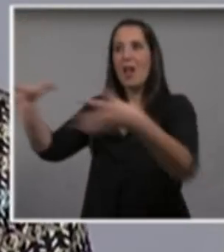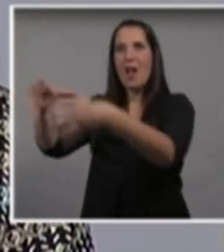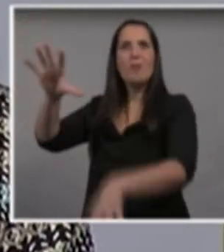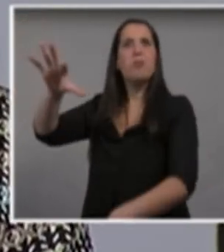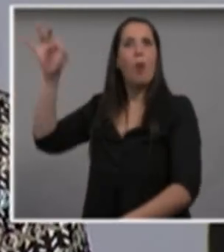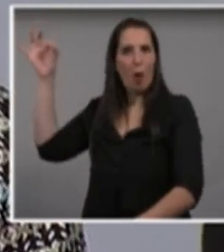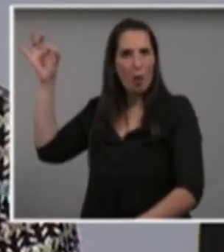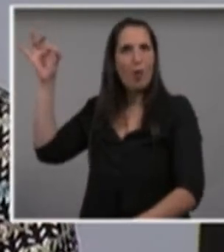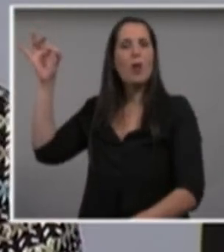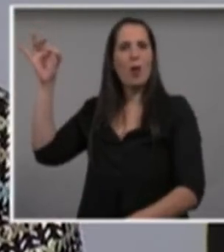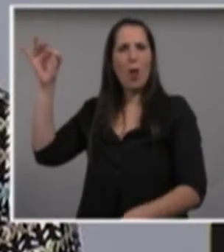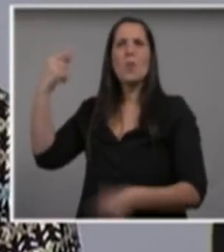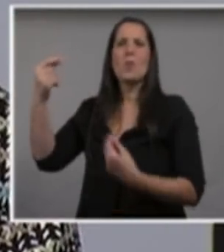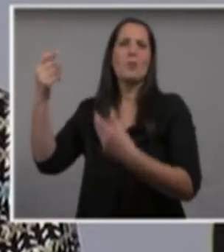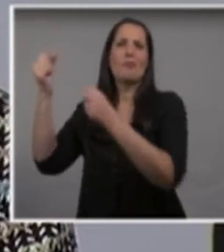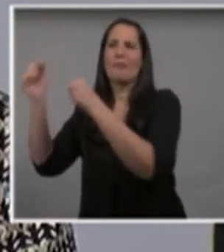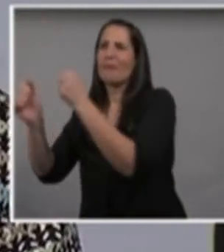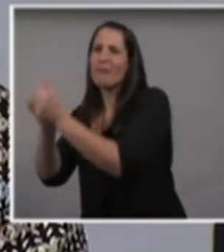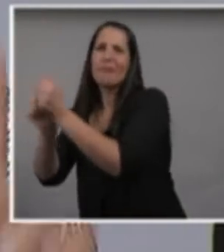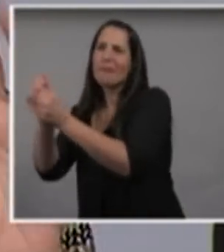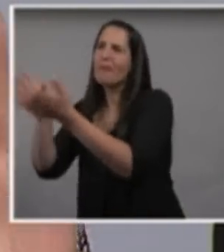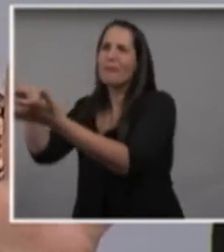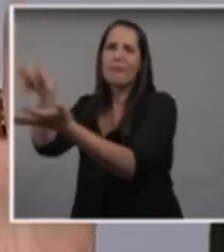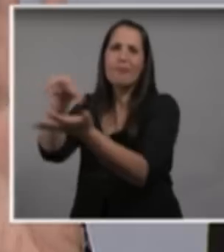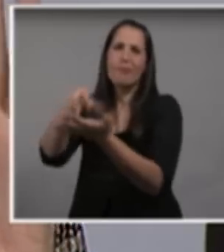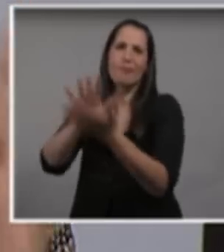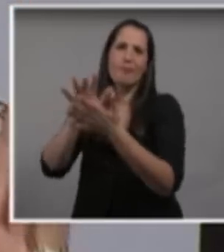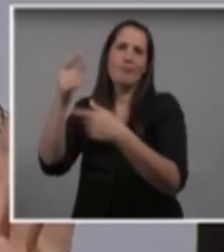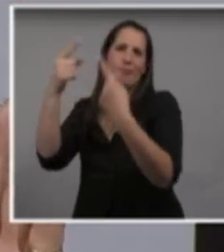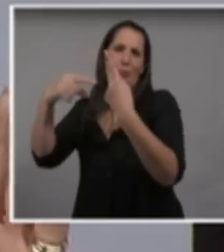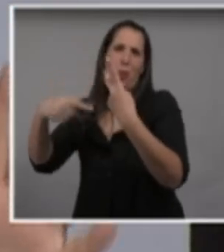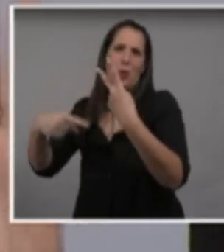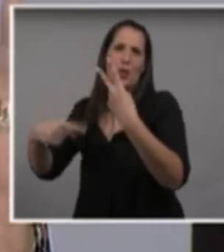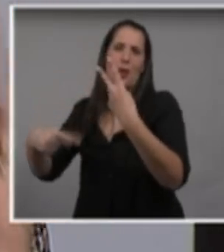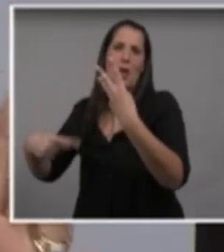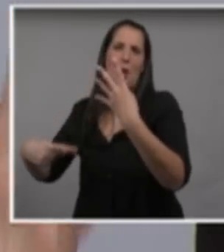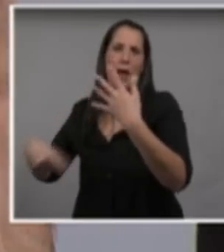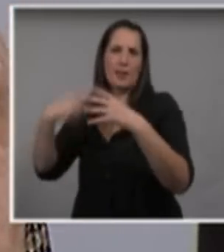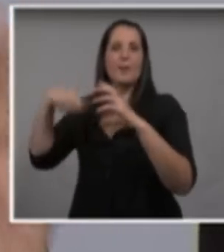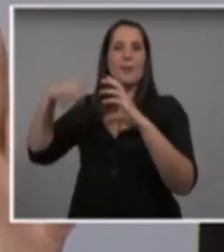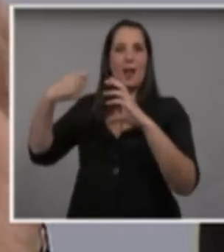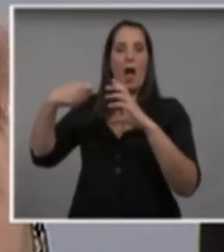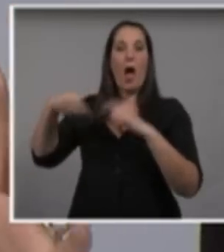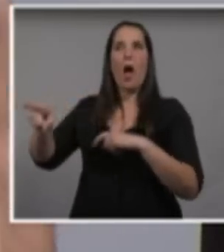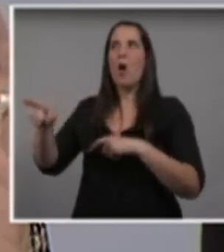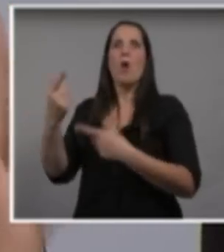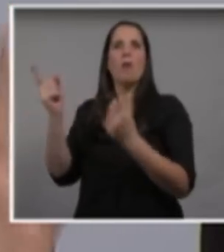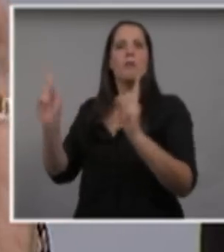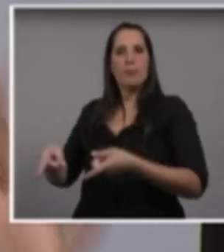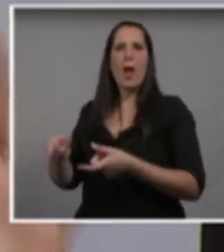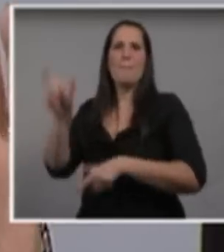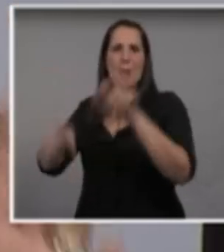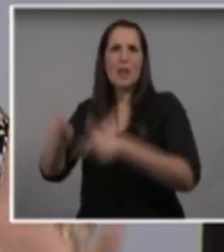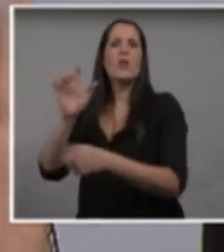20 productoras audiovisuales, o sea, trabajo con valor agregado, recurso